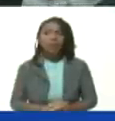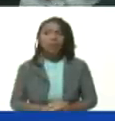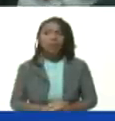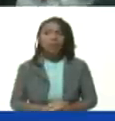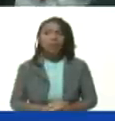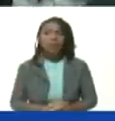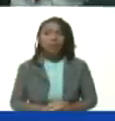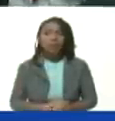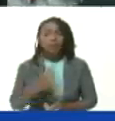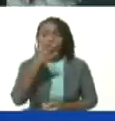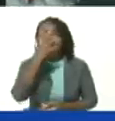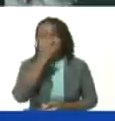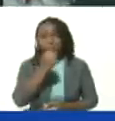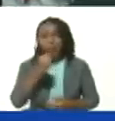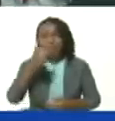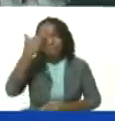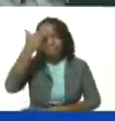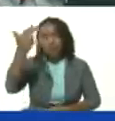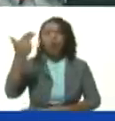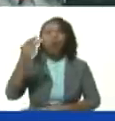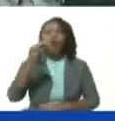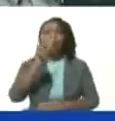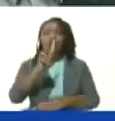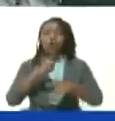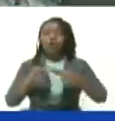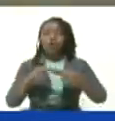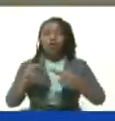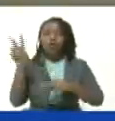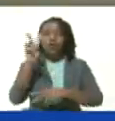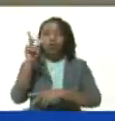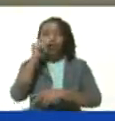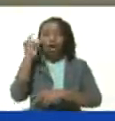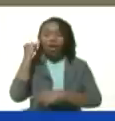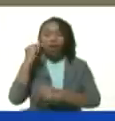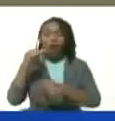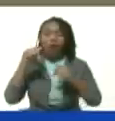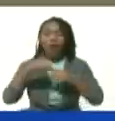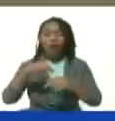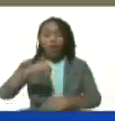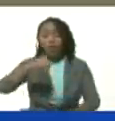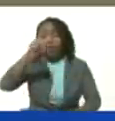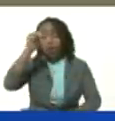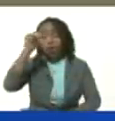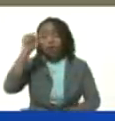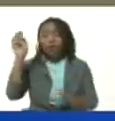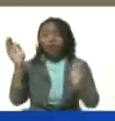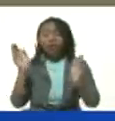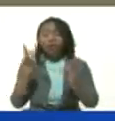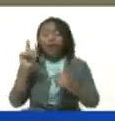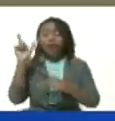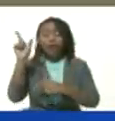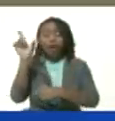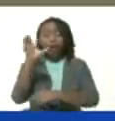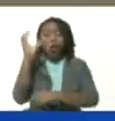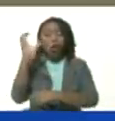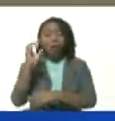el triste asesinato de estos dos niños venezolanos en el norte de Santander, en el Tibú, en